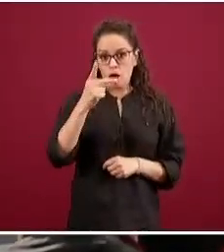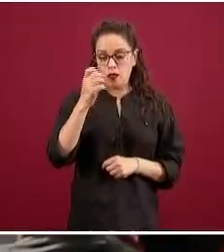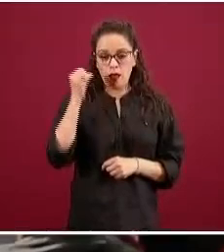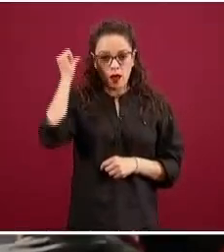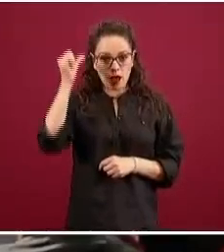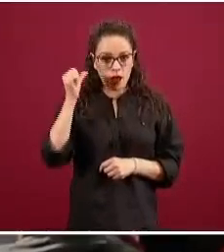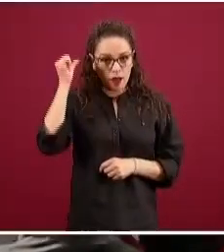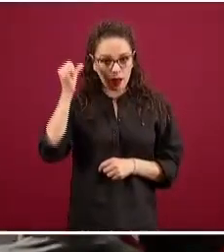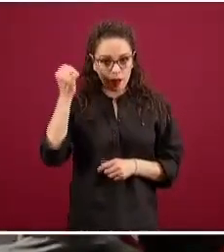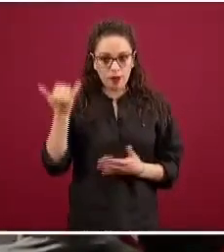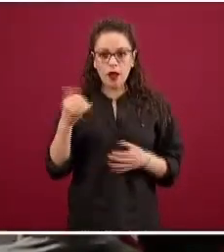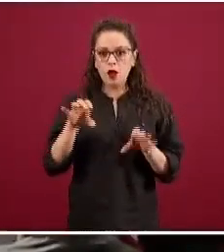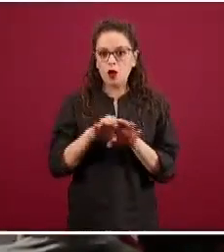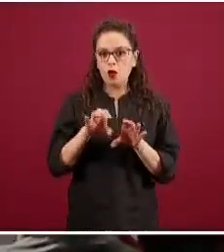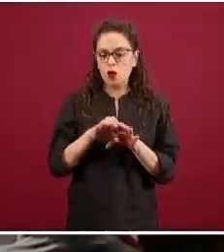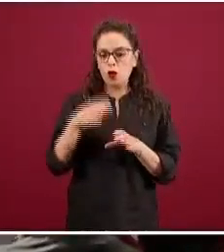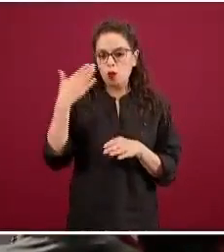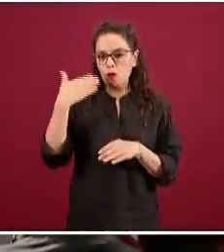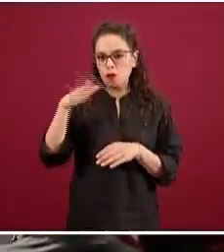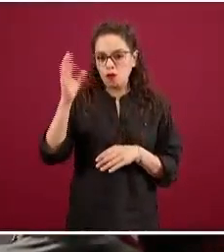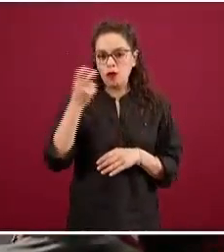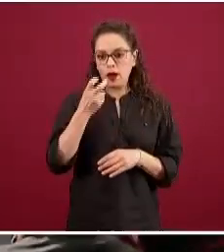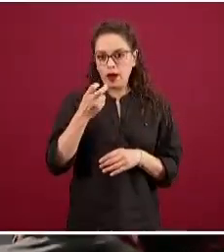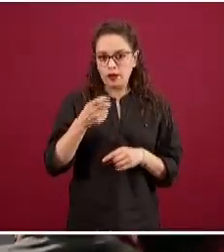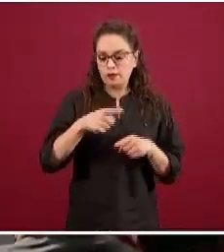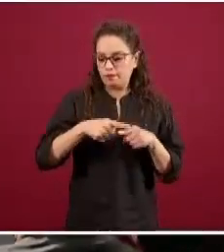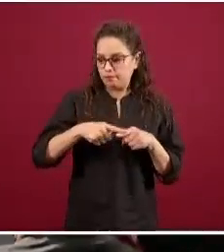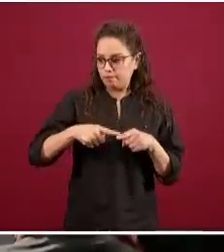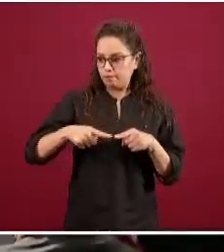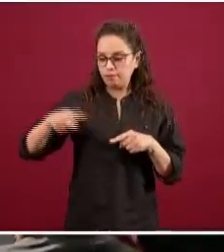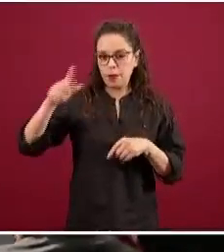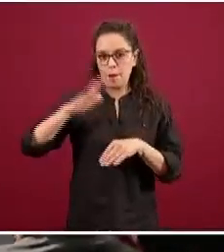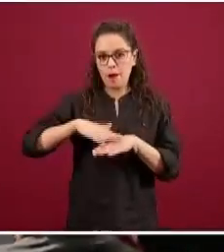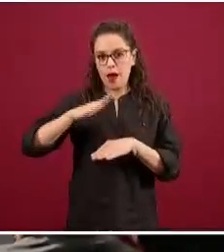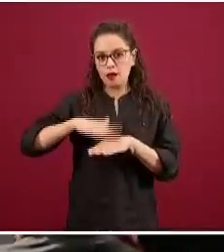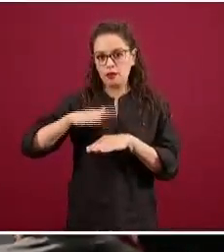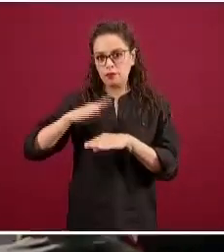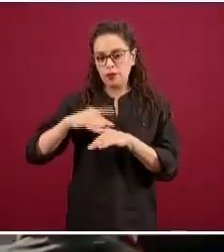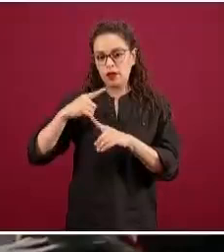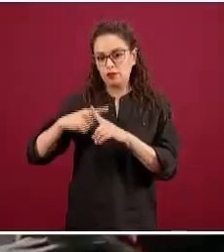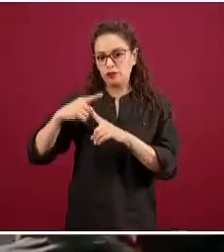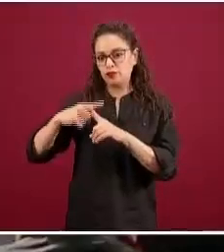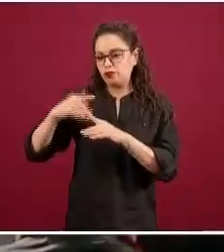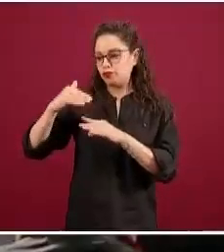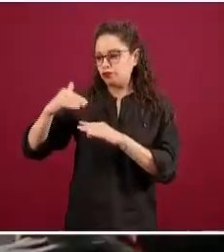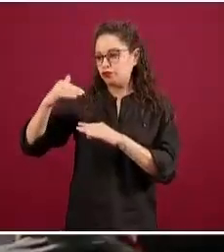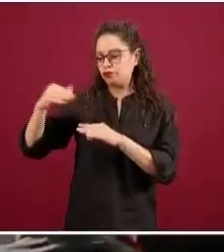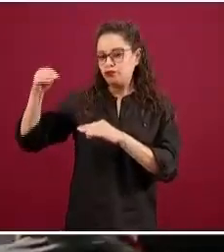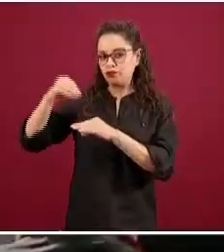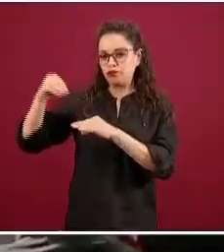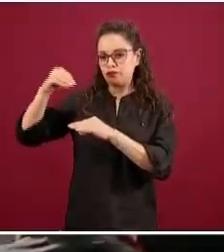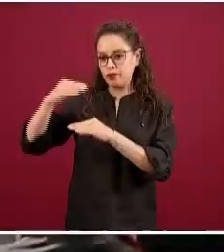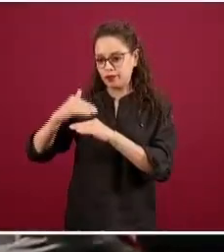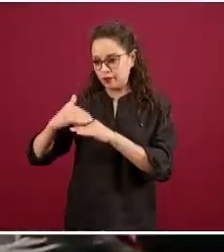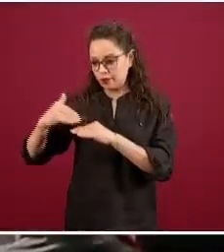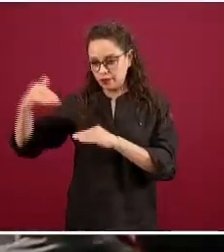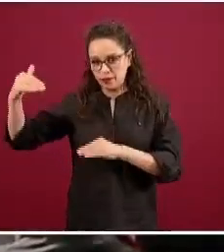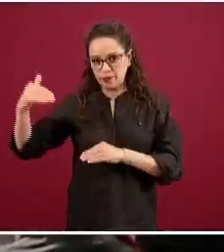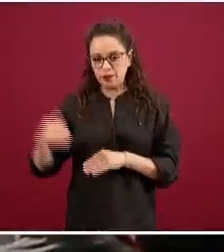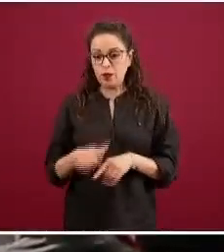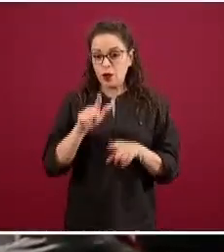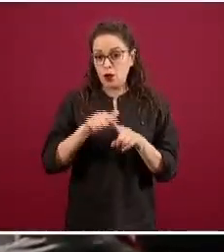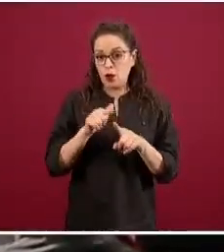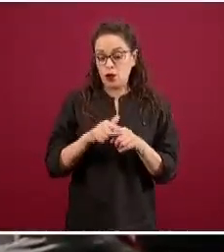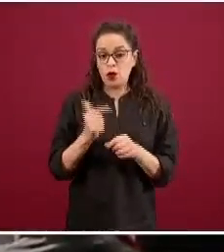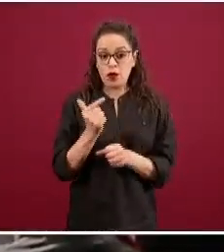cómo fueron ocurriendo. Y esta es la suma conforme se van acumulando, y aquí es en estas barras grises